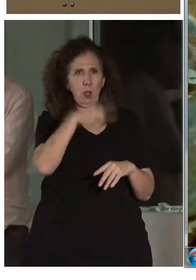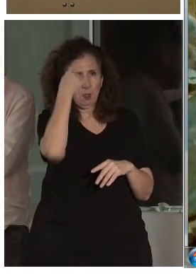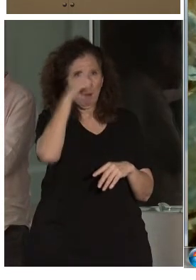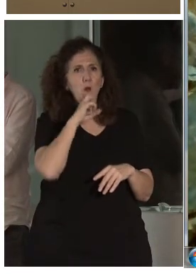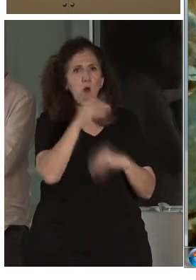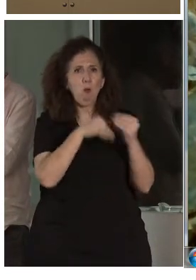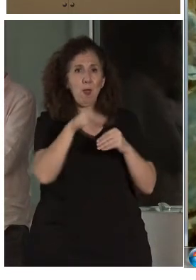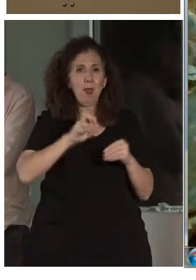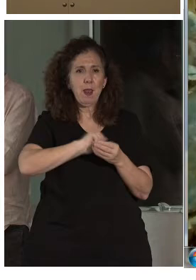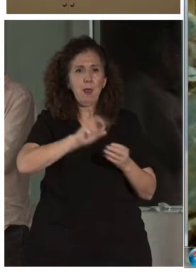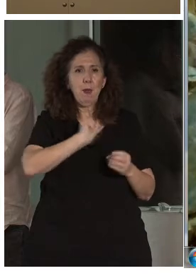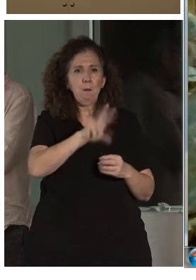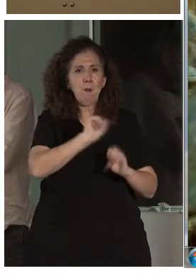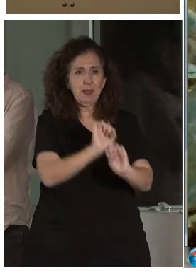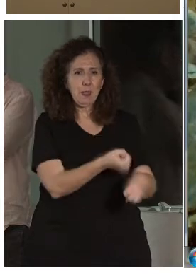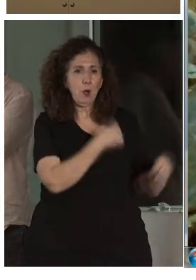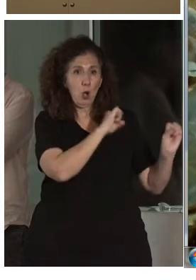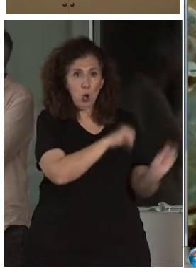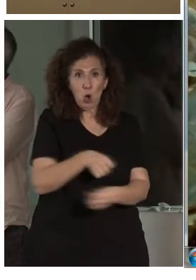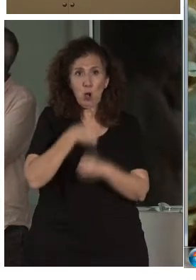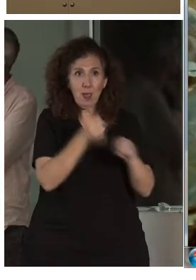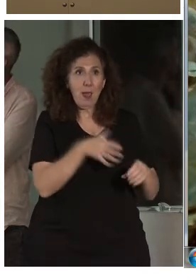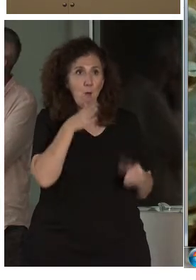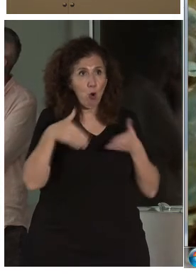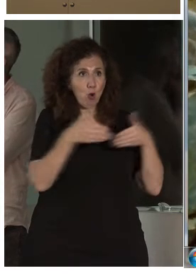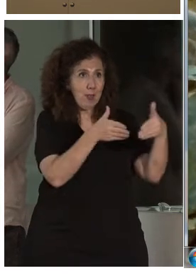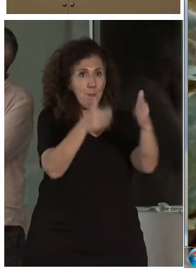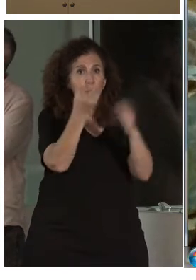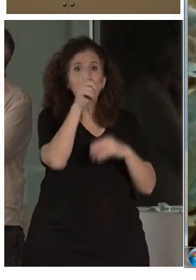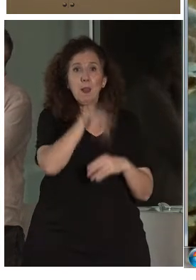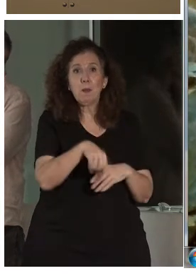nórdica por nuestros caminos, y esta otra para todas aquellas